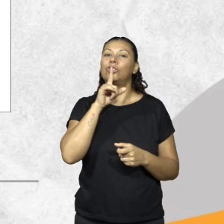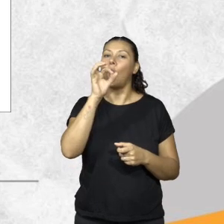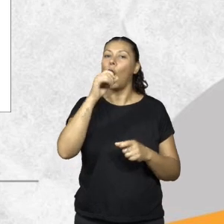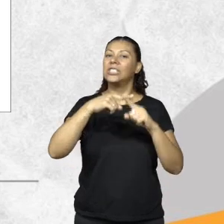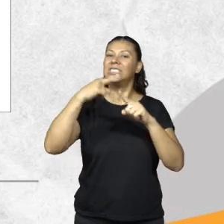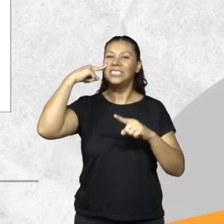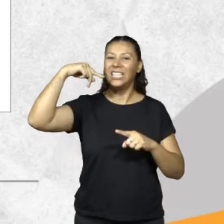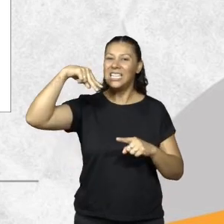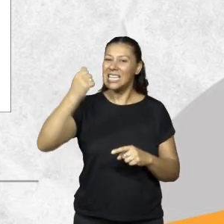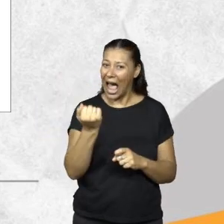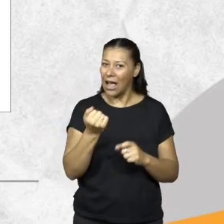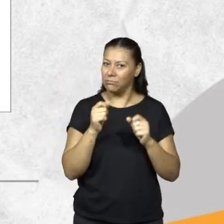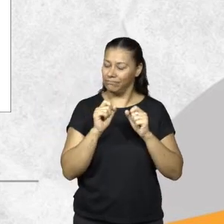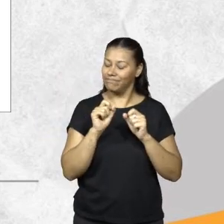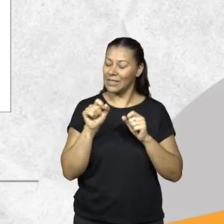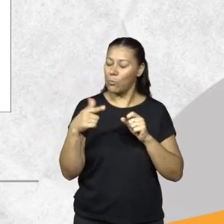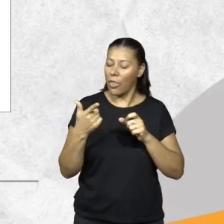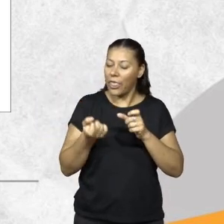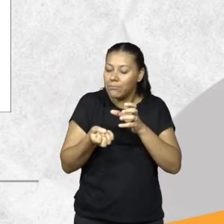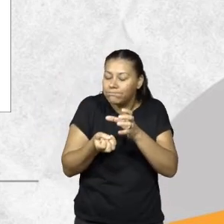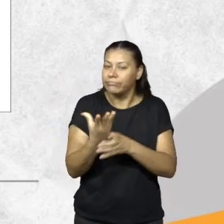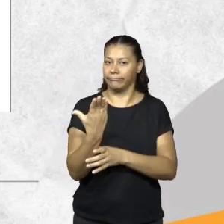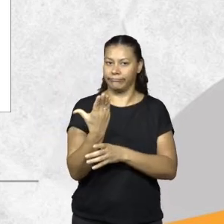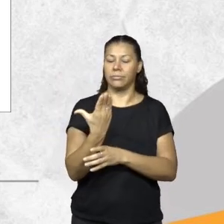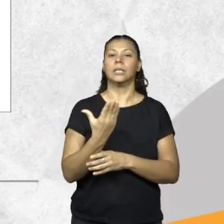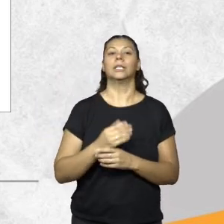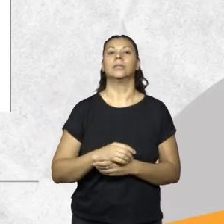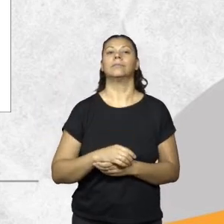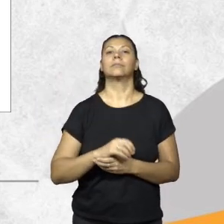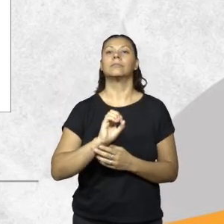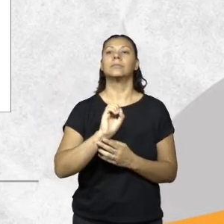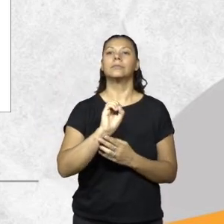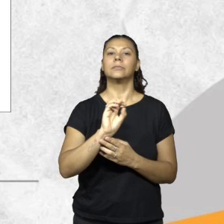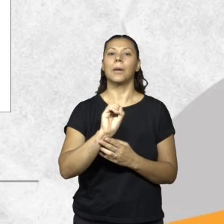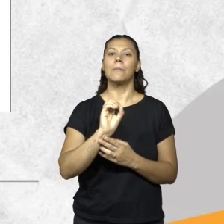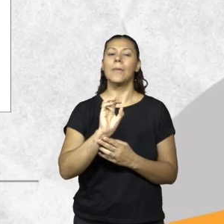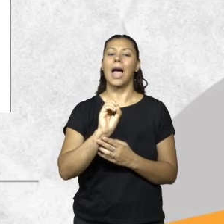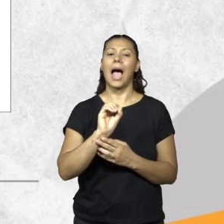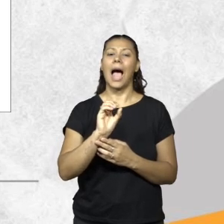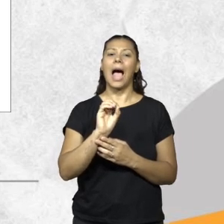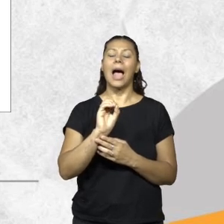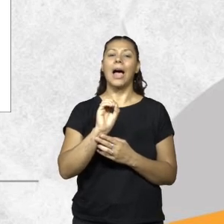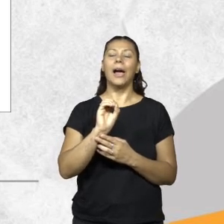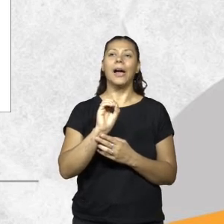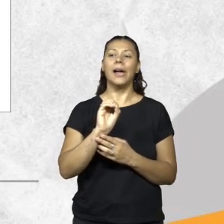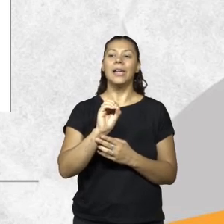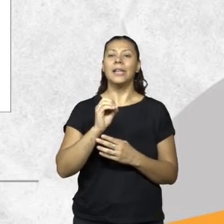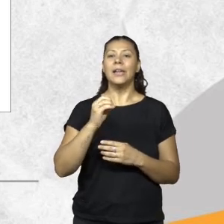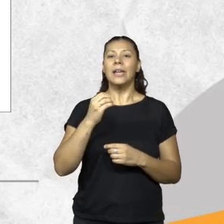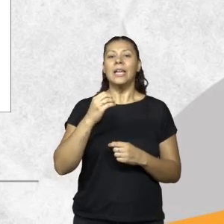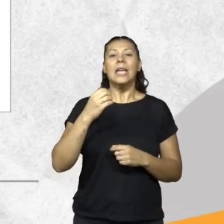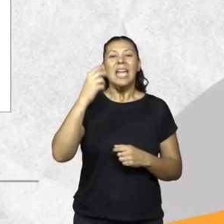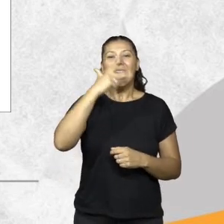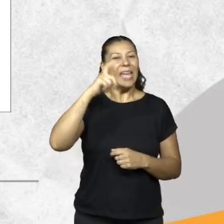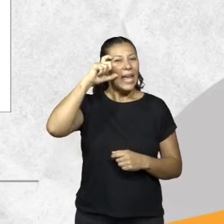la piel y las mucosas, que serían las dermatoxinas, al sistema digestivo, las hepatotoxinas,